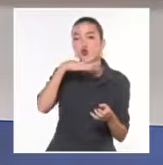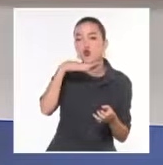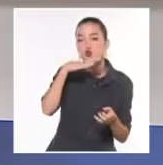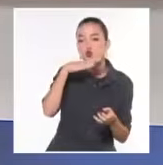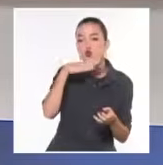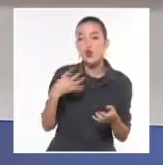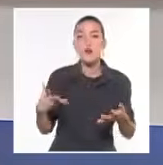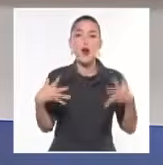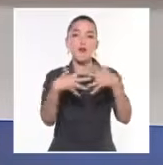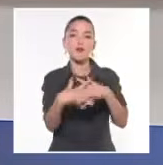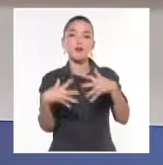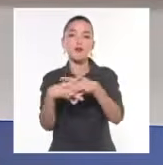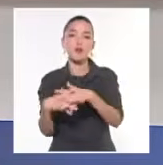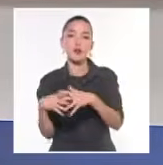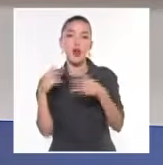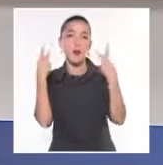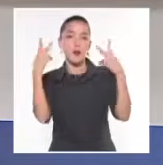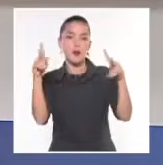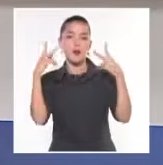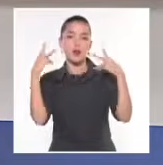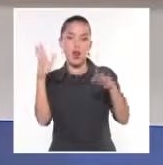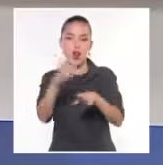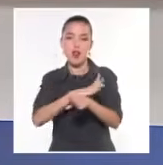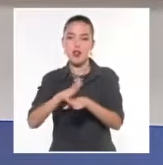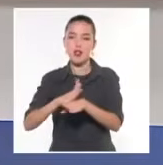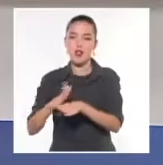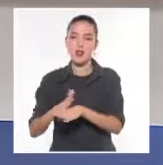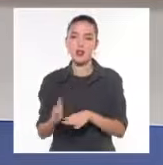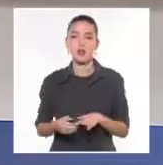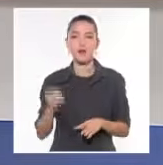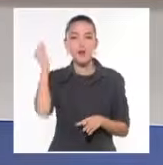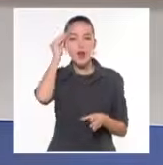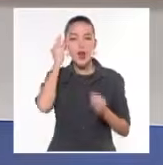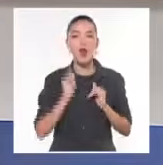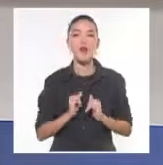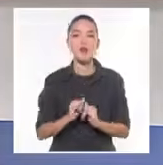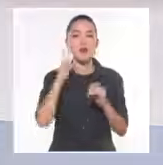de diversas latitudes. Conozcamos más en el informativo de la ciencia.